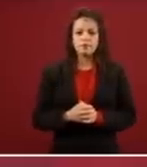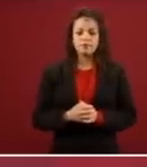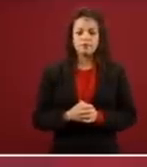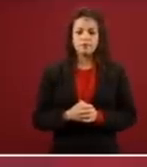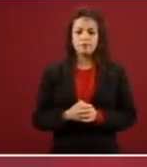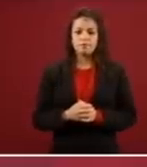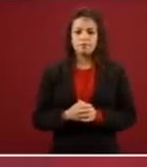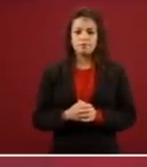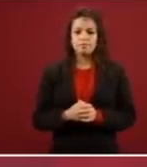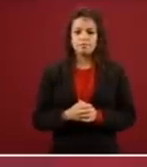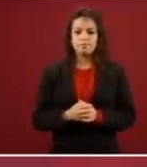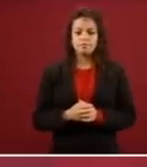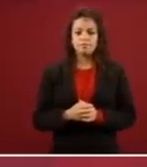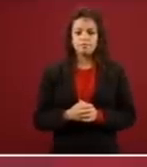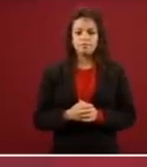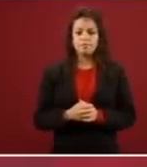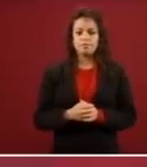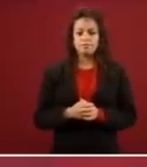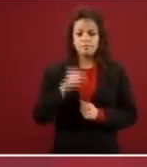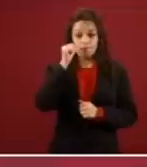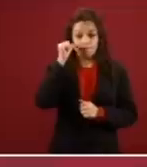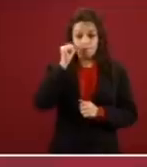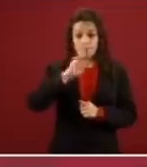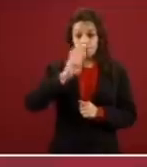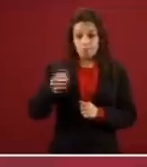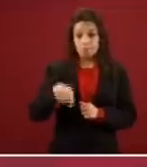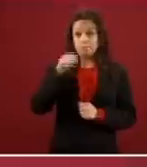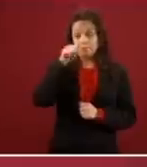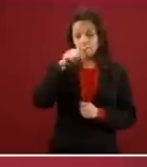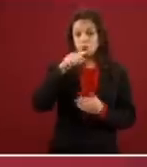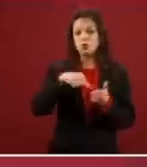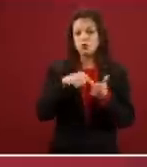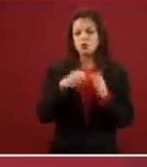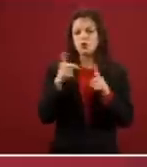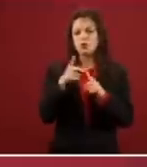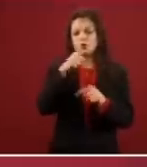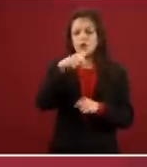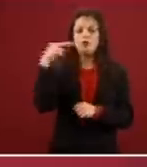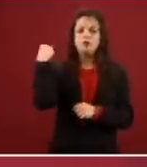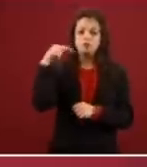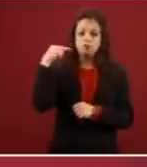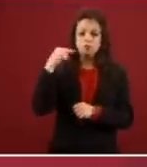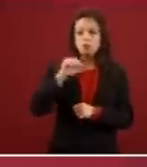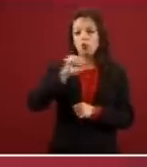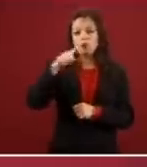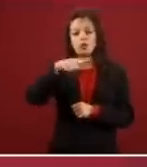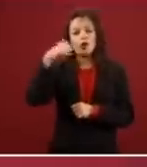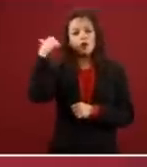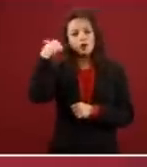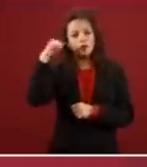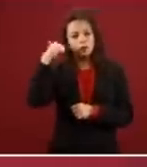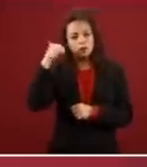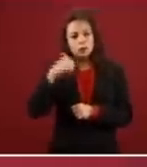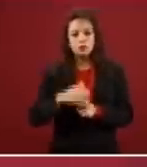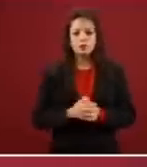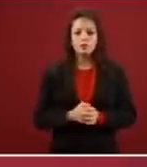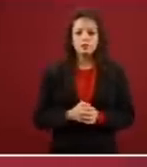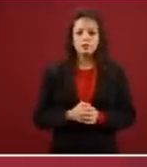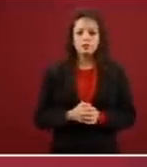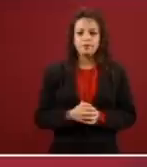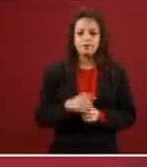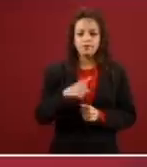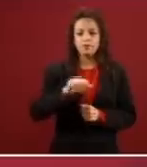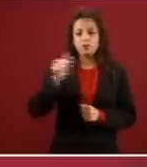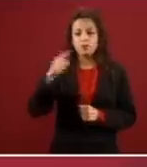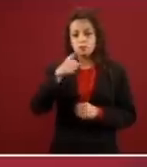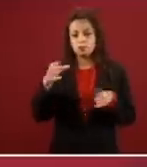uno de los fallecidos de Songolica, Veracruz, otro de Acapulco, otro de una